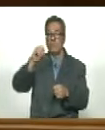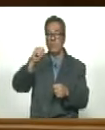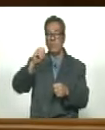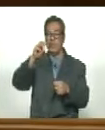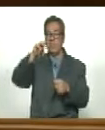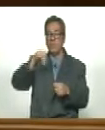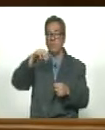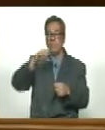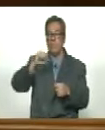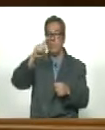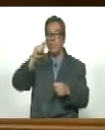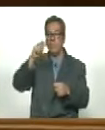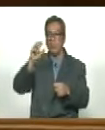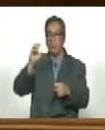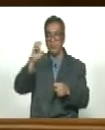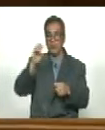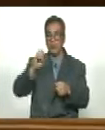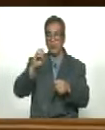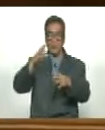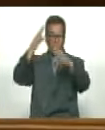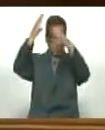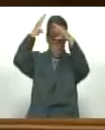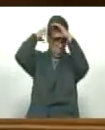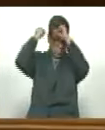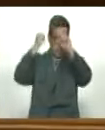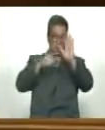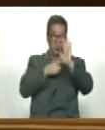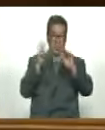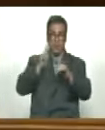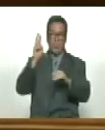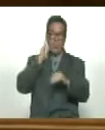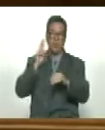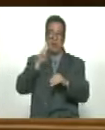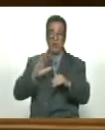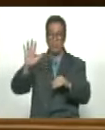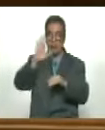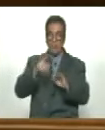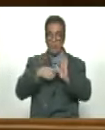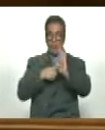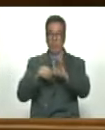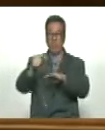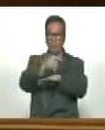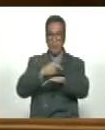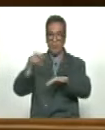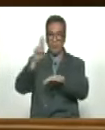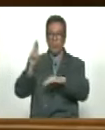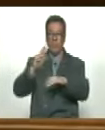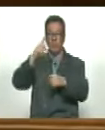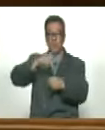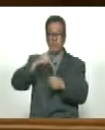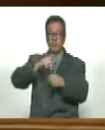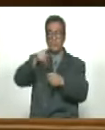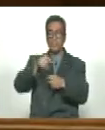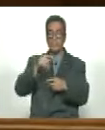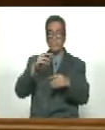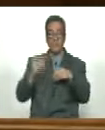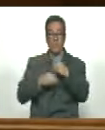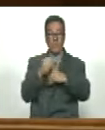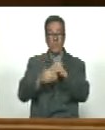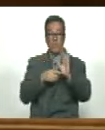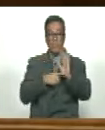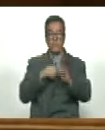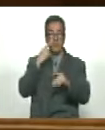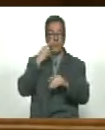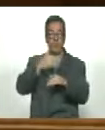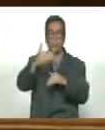Mateo como embajador extraordinario y plenipotenciario de la República Bolivariana de Venezuela ante el Gobierno de la República de Paraguay, sírvanse manifestarlo